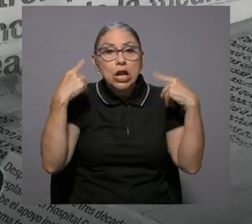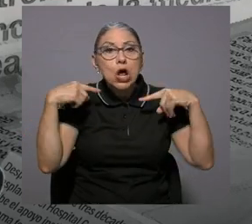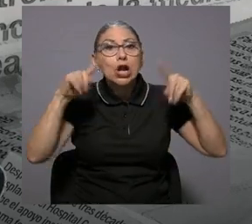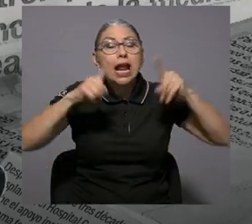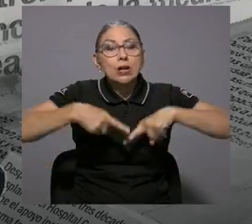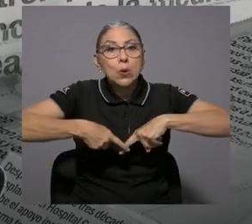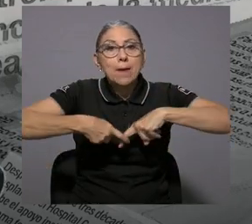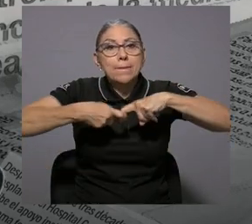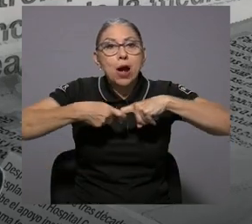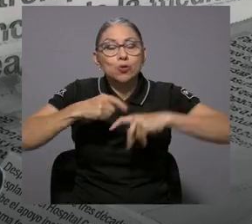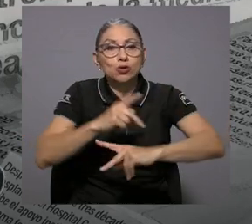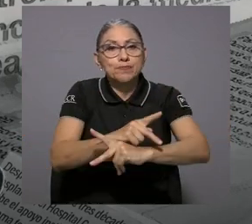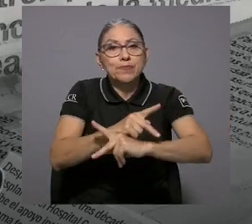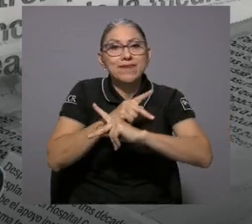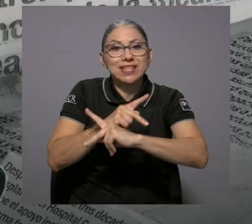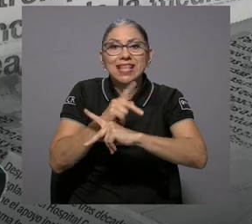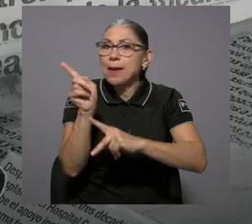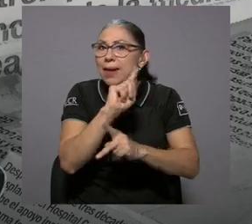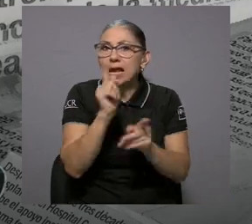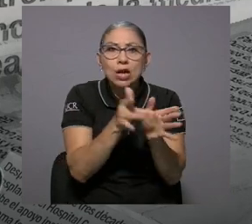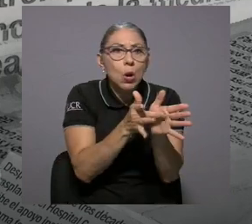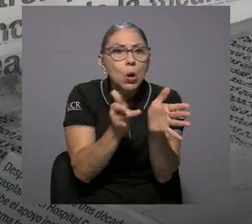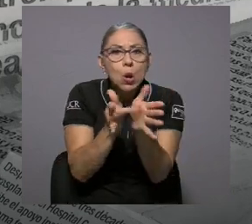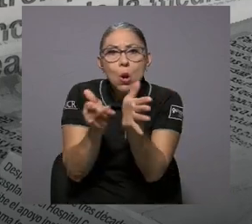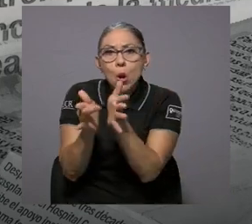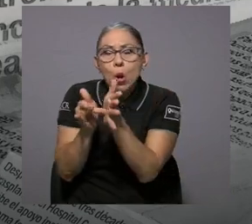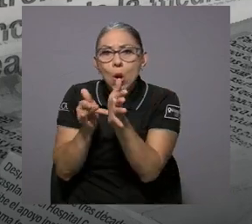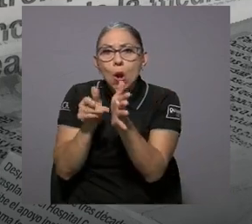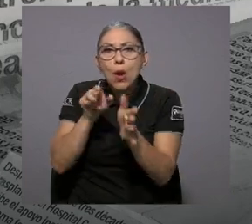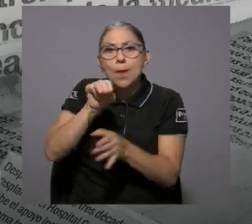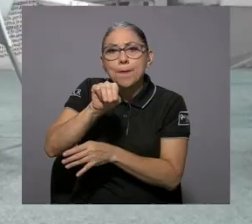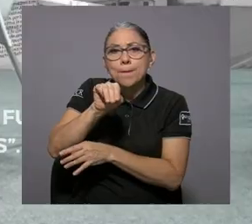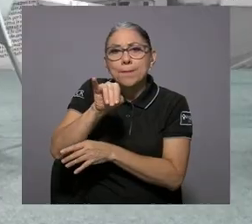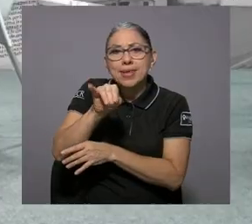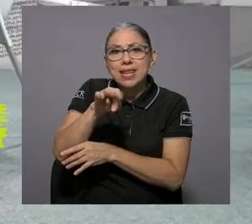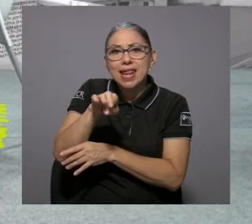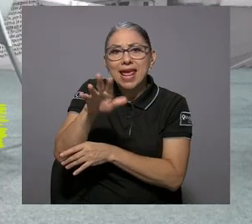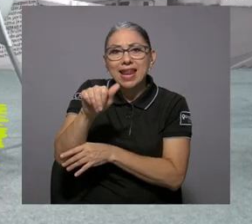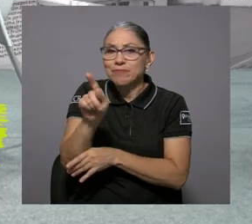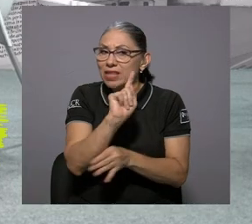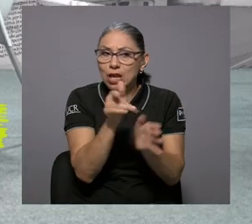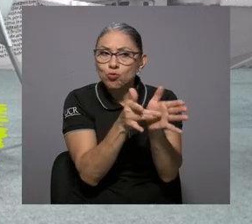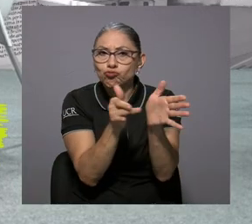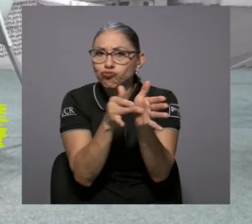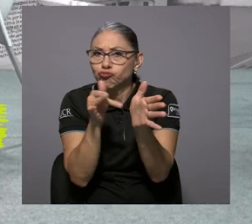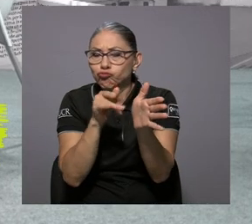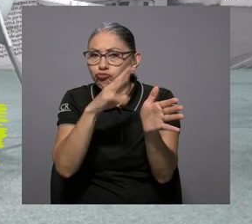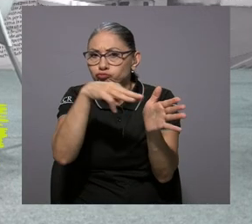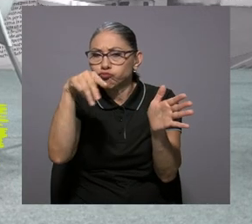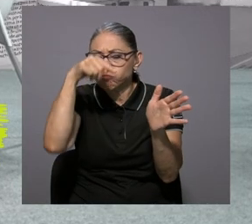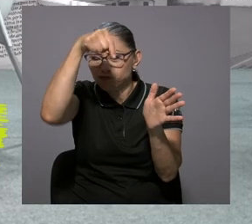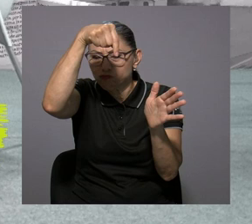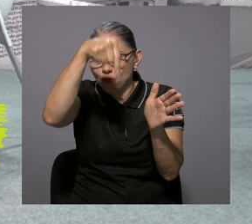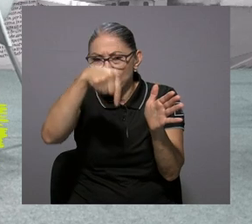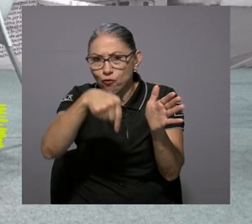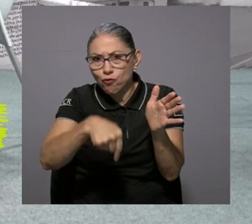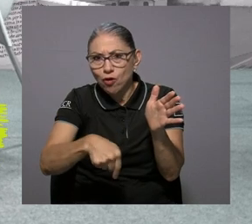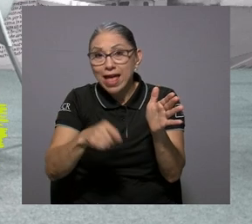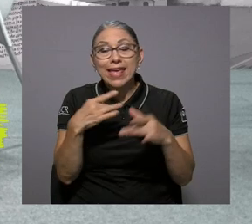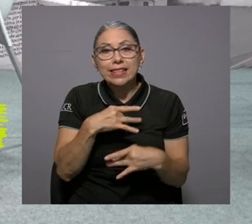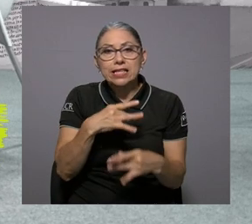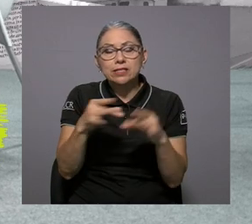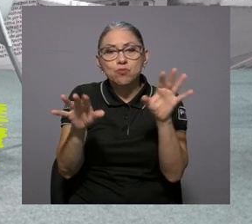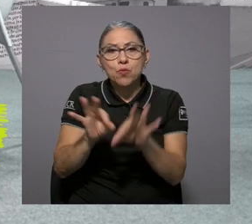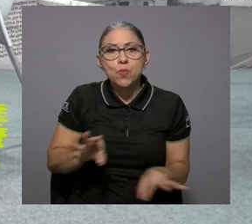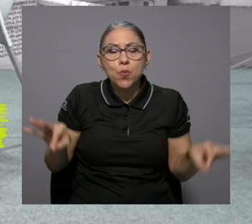que no haya una explotación minera de estos fondos marinos. Hay un interés muy importante también sobre la